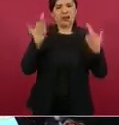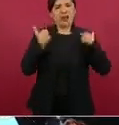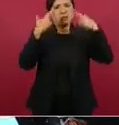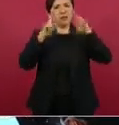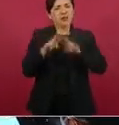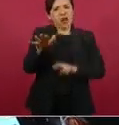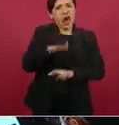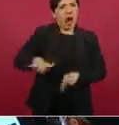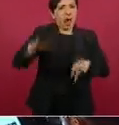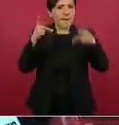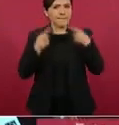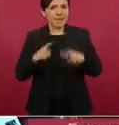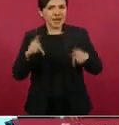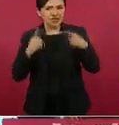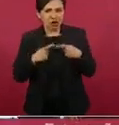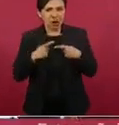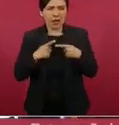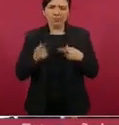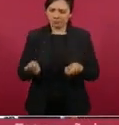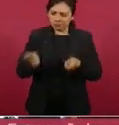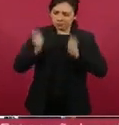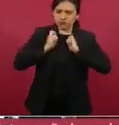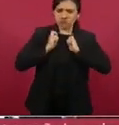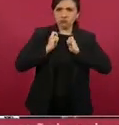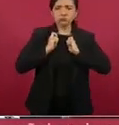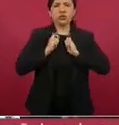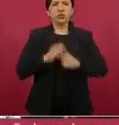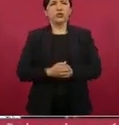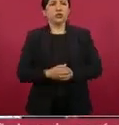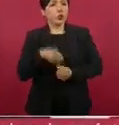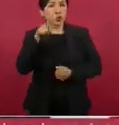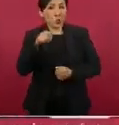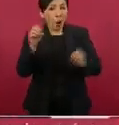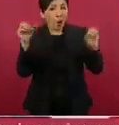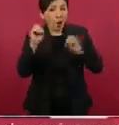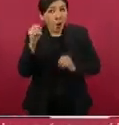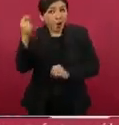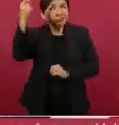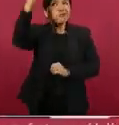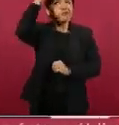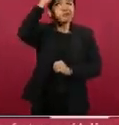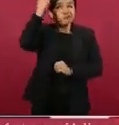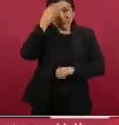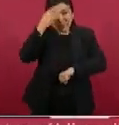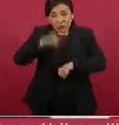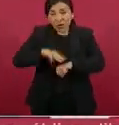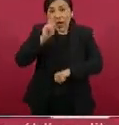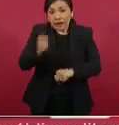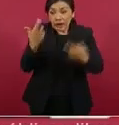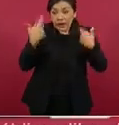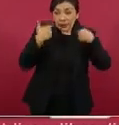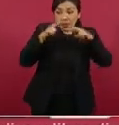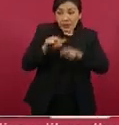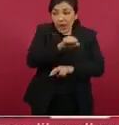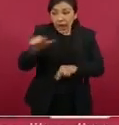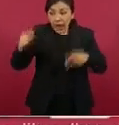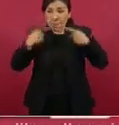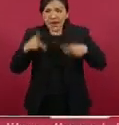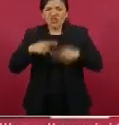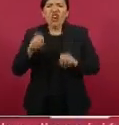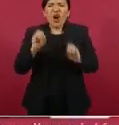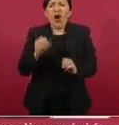Si no han internalizado de que son representantes del pueblo, o no les importa,